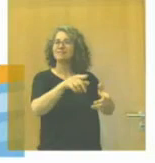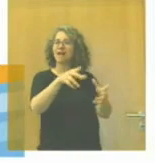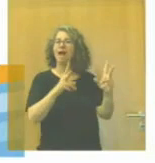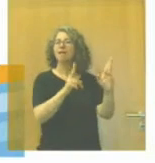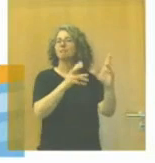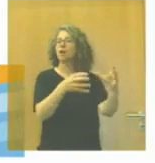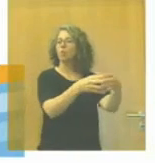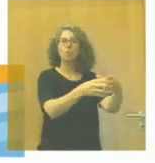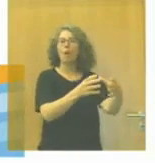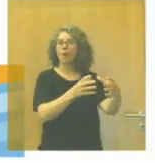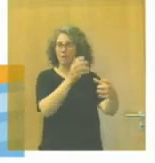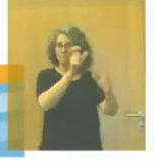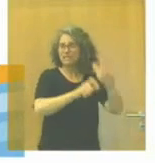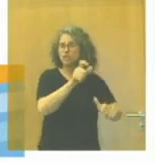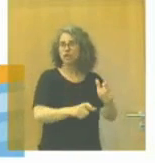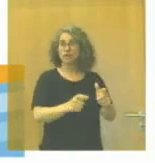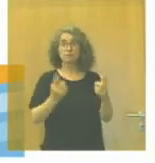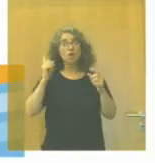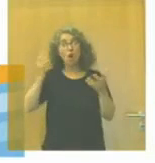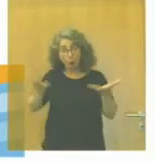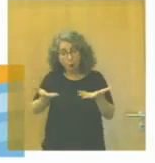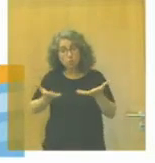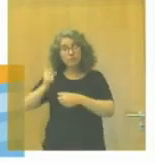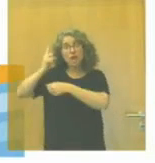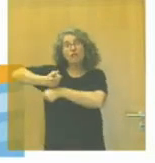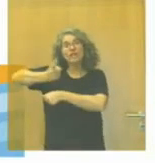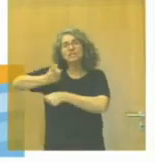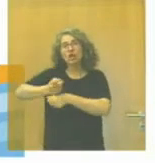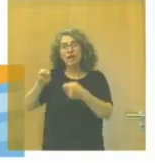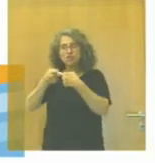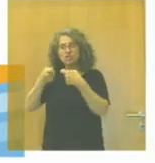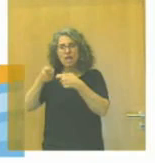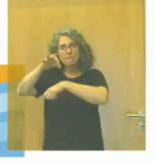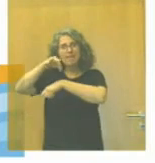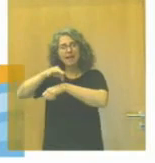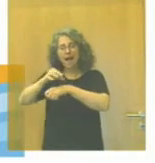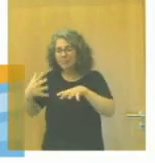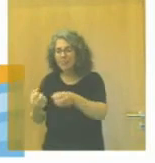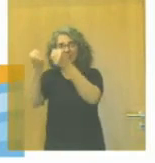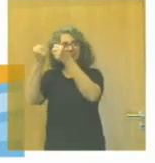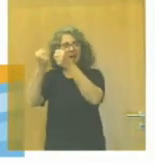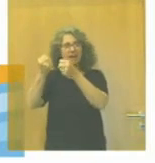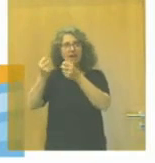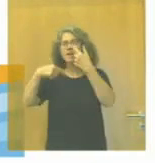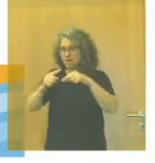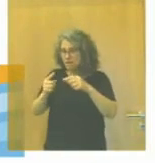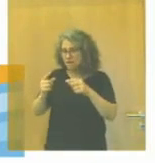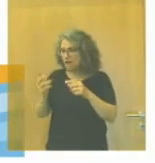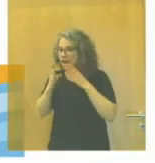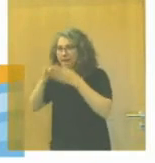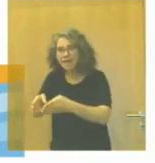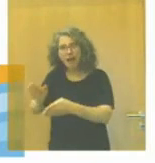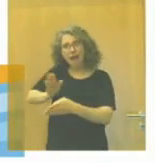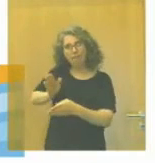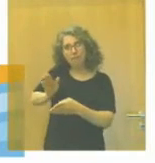de todos los prestadores hoy por hoy el hecho de detectar esto y construir con la persona que está pasando una situación